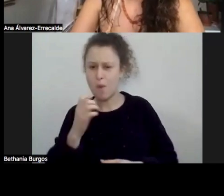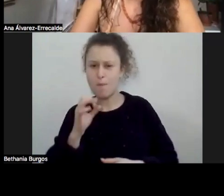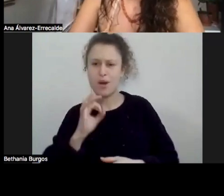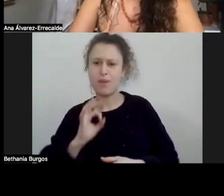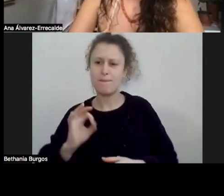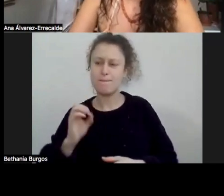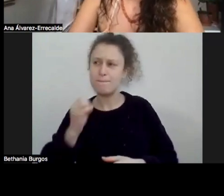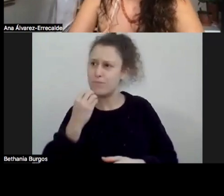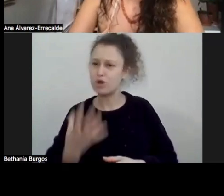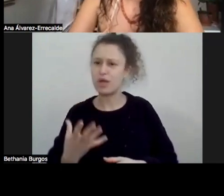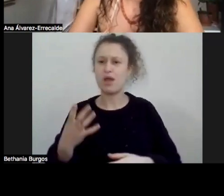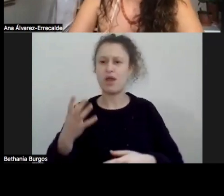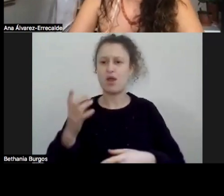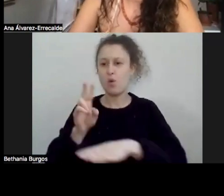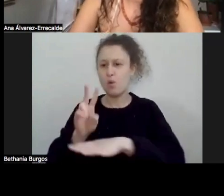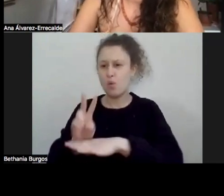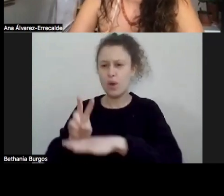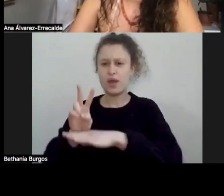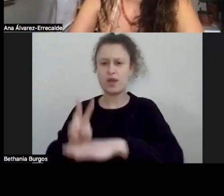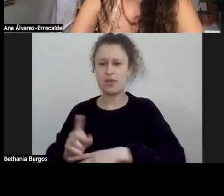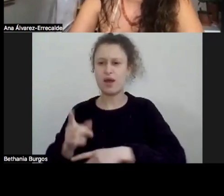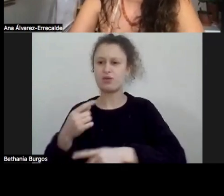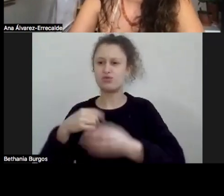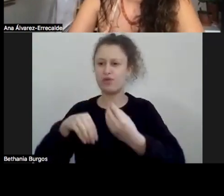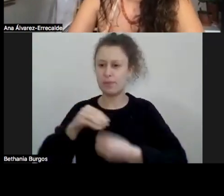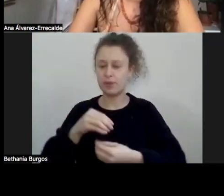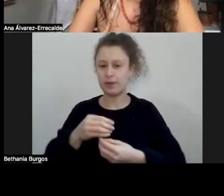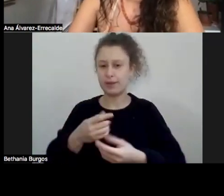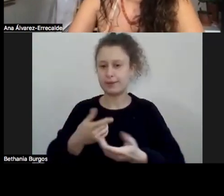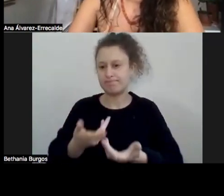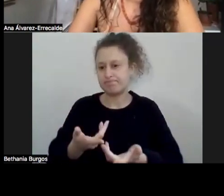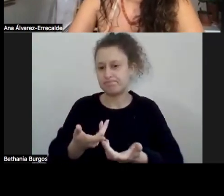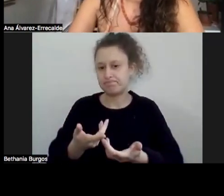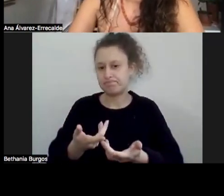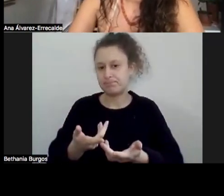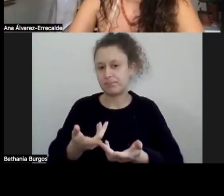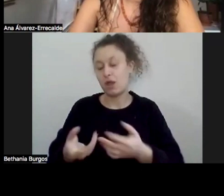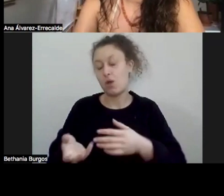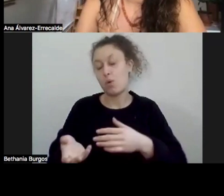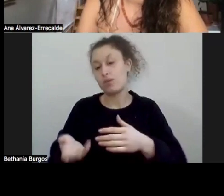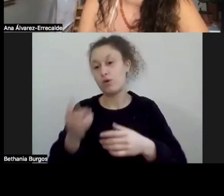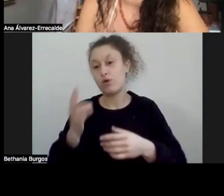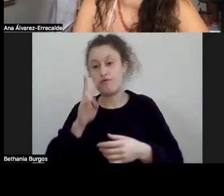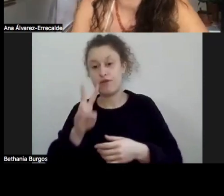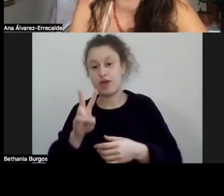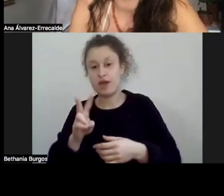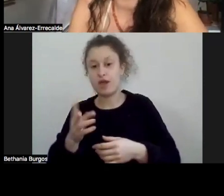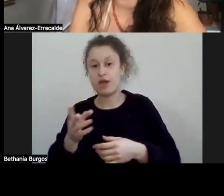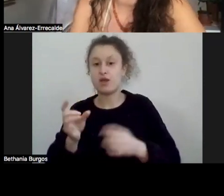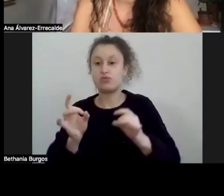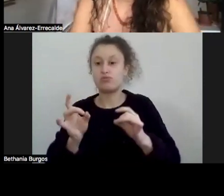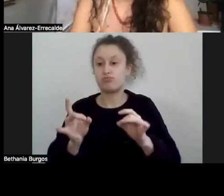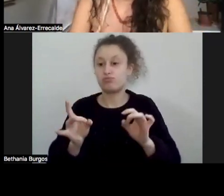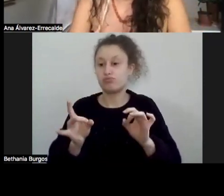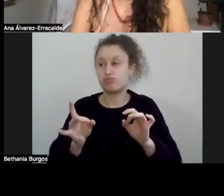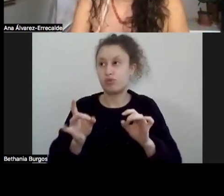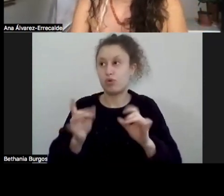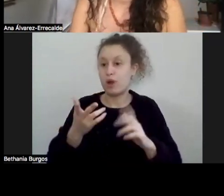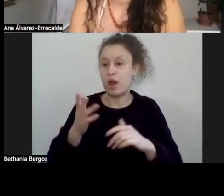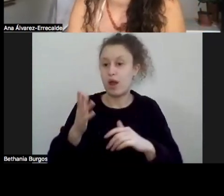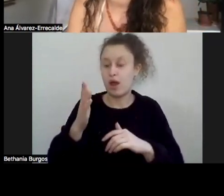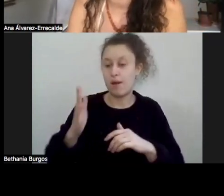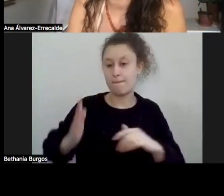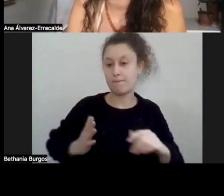recorrer. Una de las cosas que me decía Ana que le había pasado es que, claro, ella debido a